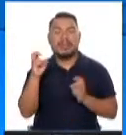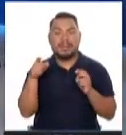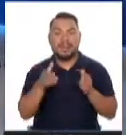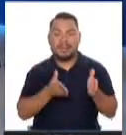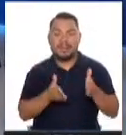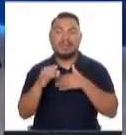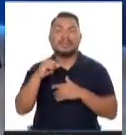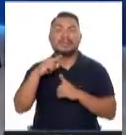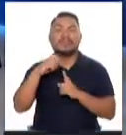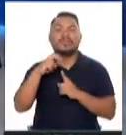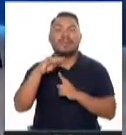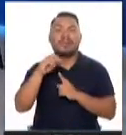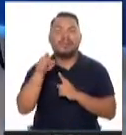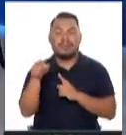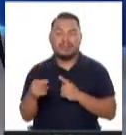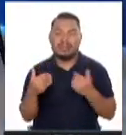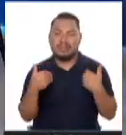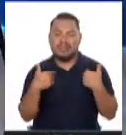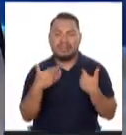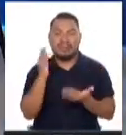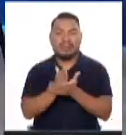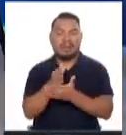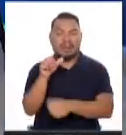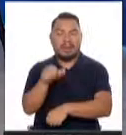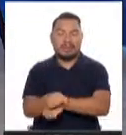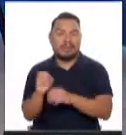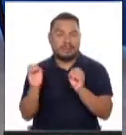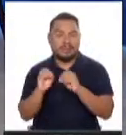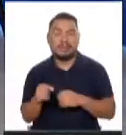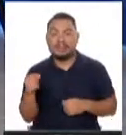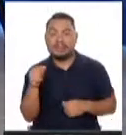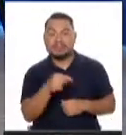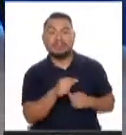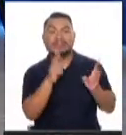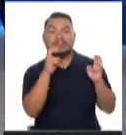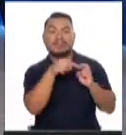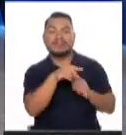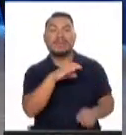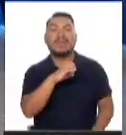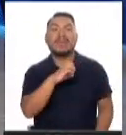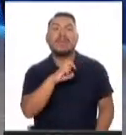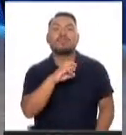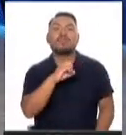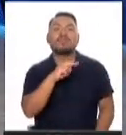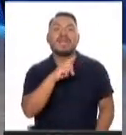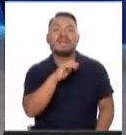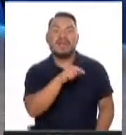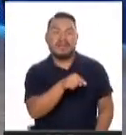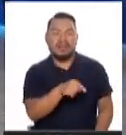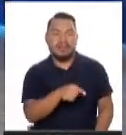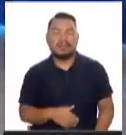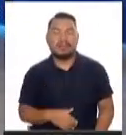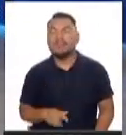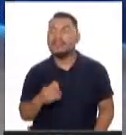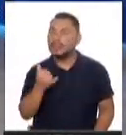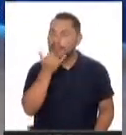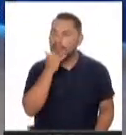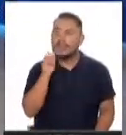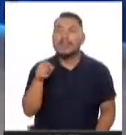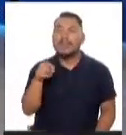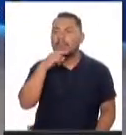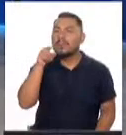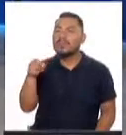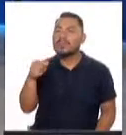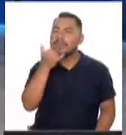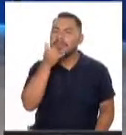Interoceánica, pues ella no tiene ninguna orden de prisión preventiva, sino por el caso Ecoteva. ¿Cómo sucedería o qué pasaría con ella?